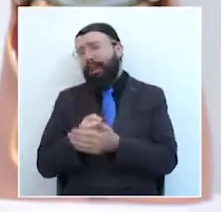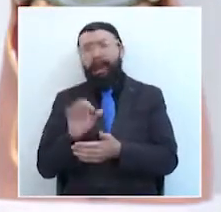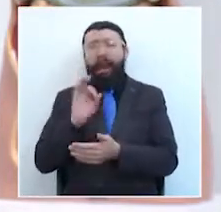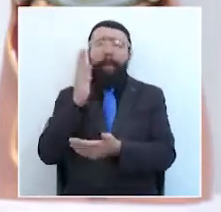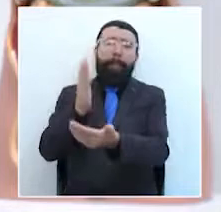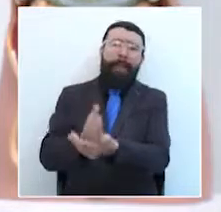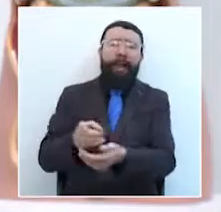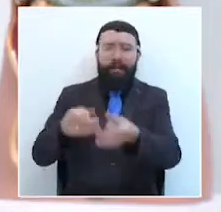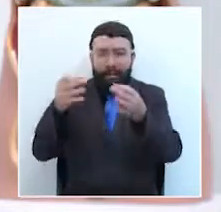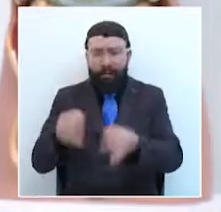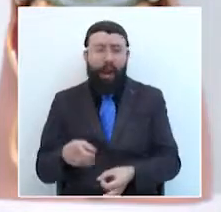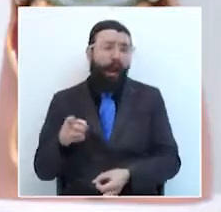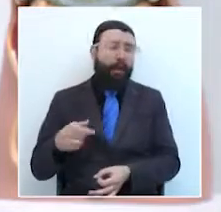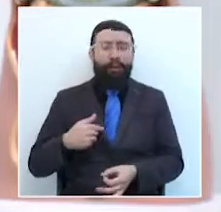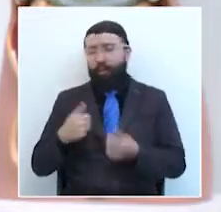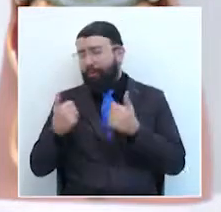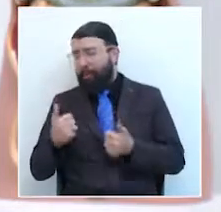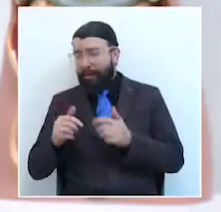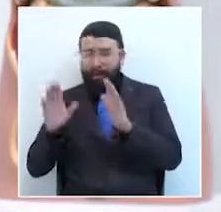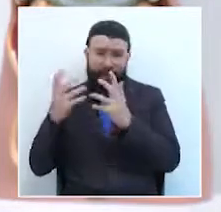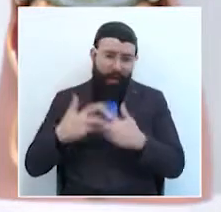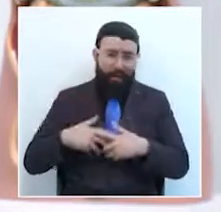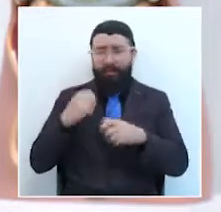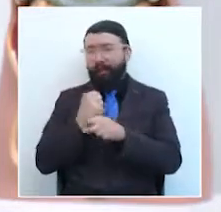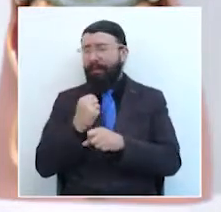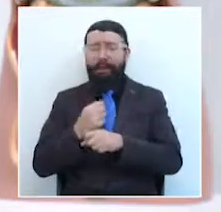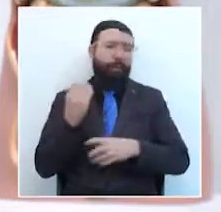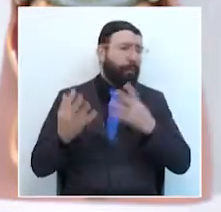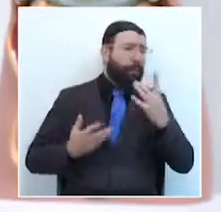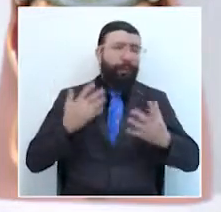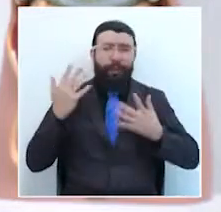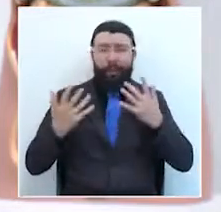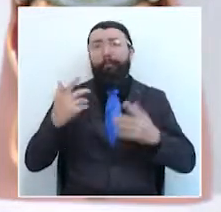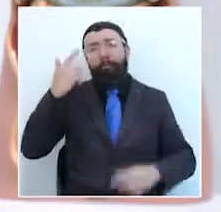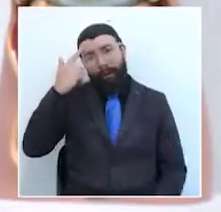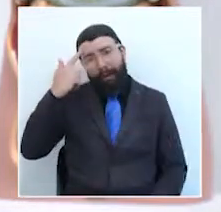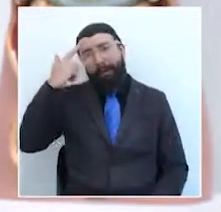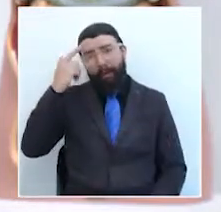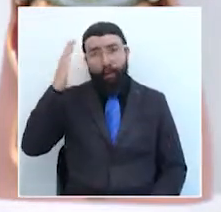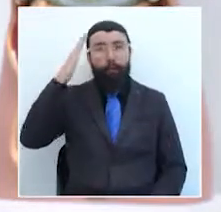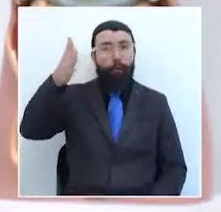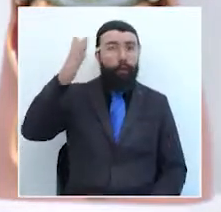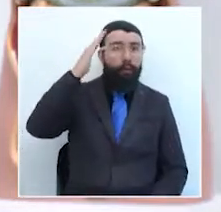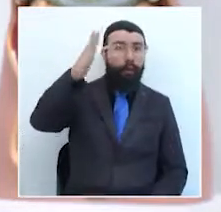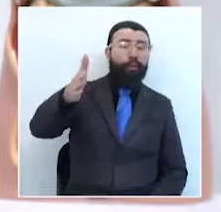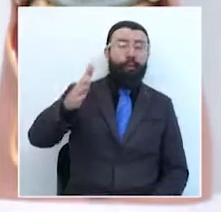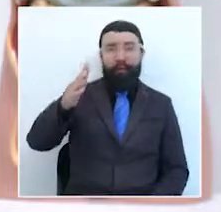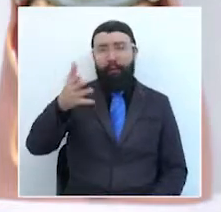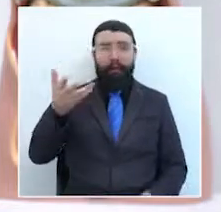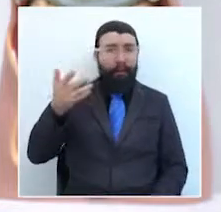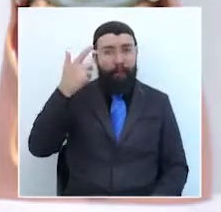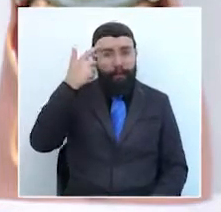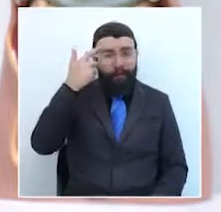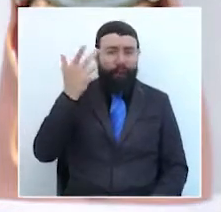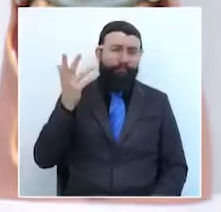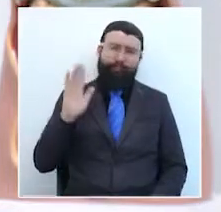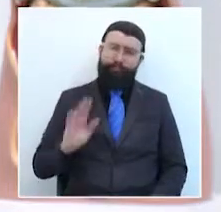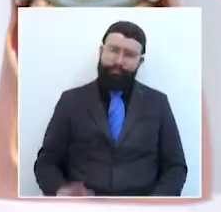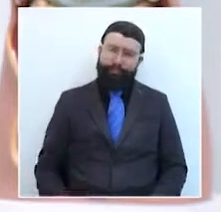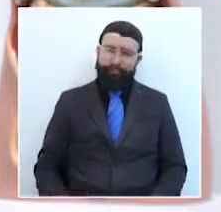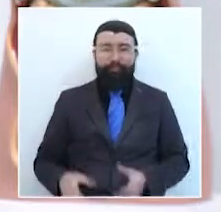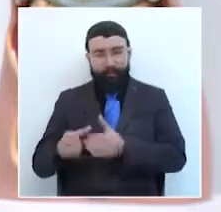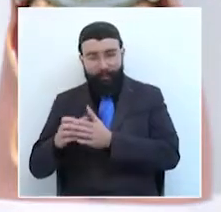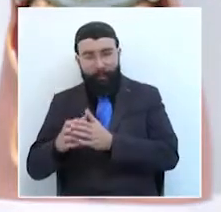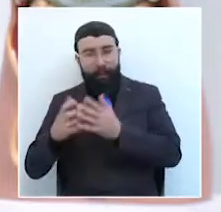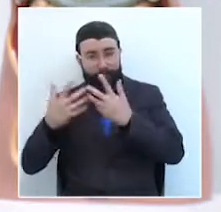tal cosa y si no me sale las cosas como yo planeo y si tal cosa entonces lo que estamos haciendo es adelantarnos al futuro el mindfulness lo que nos